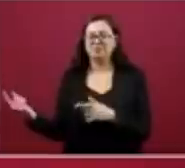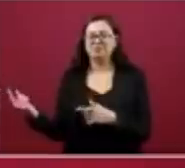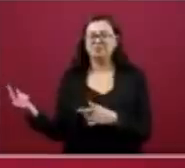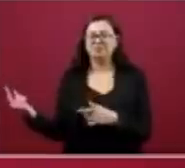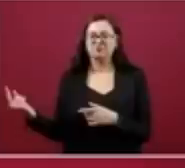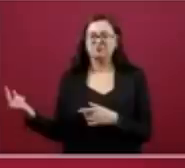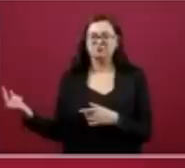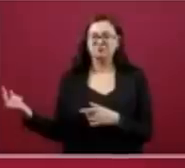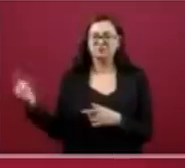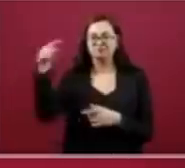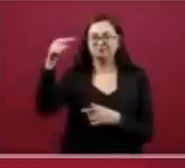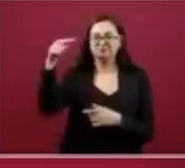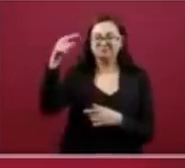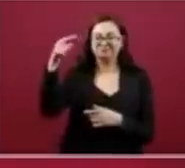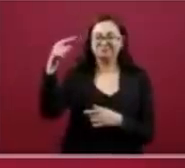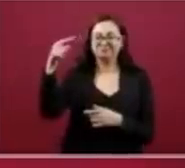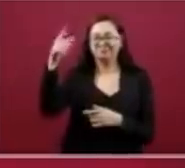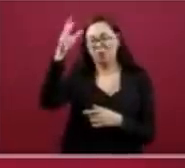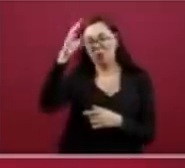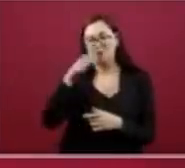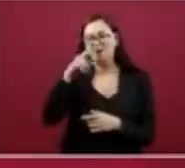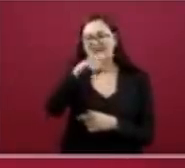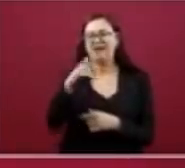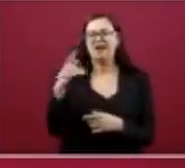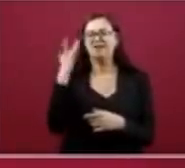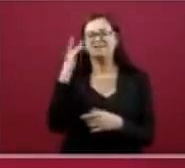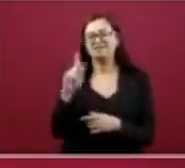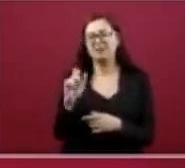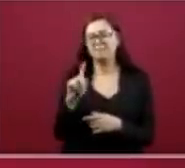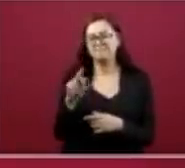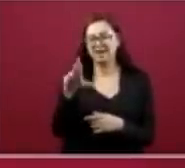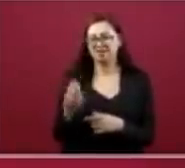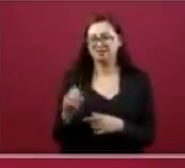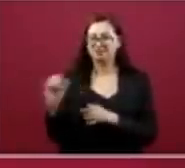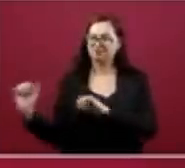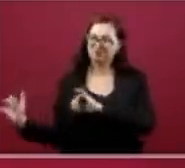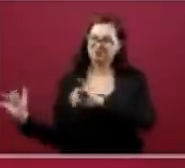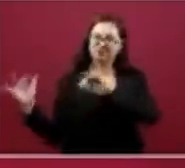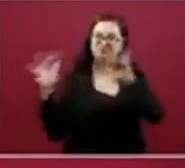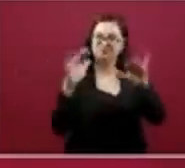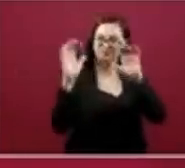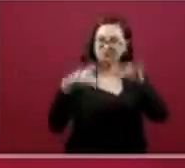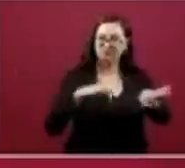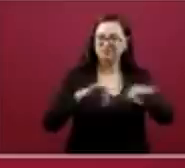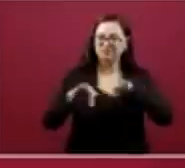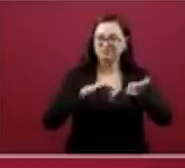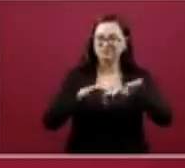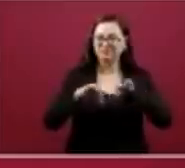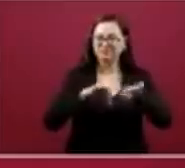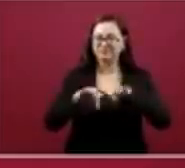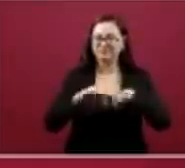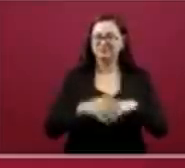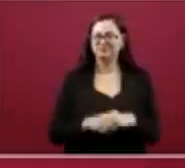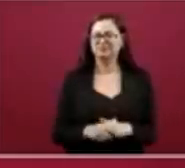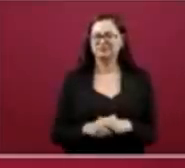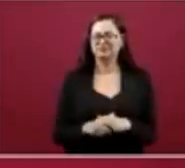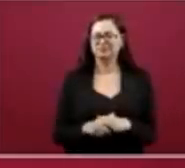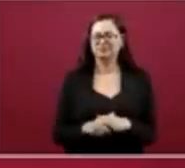a Coahuila, a San Pedro de las Colonias.